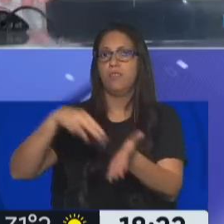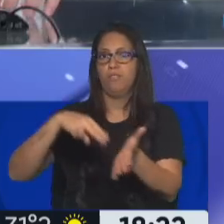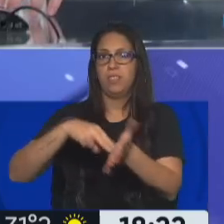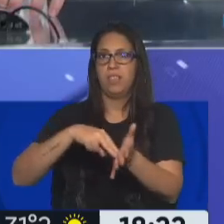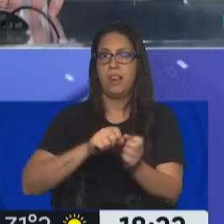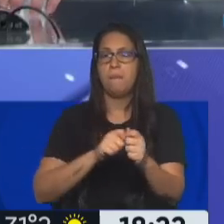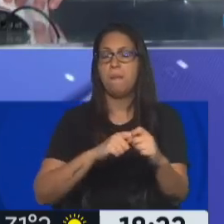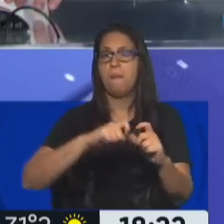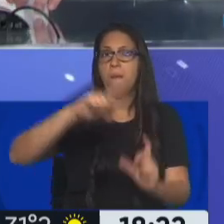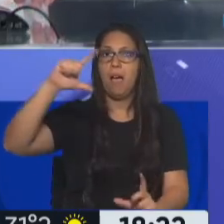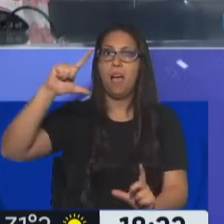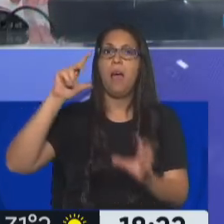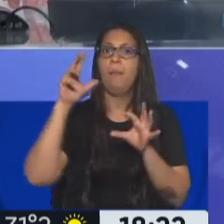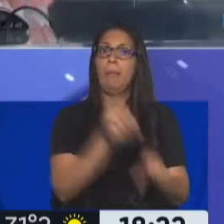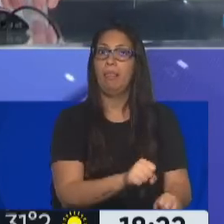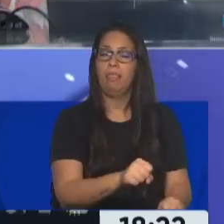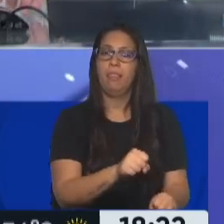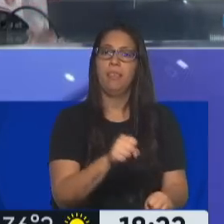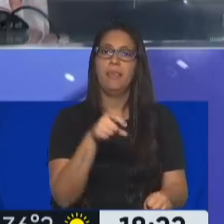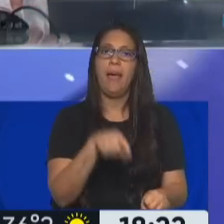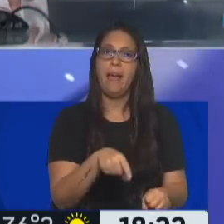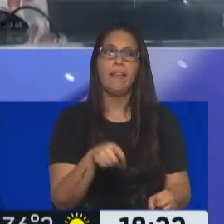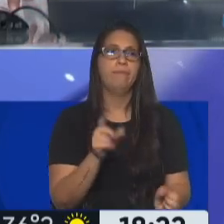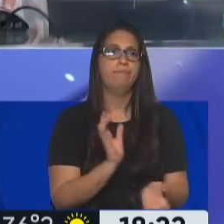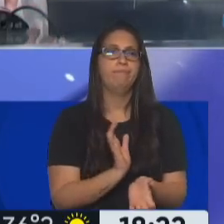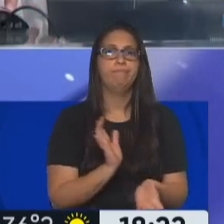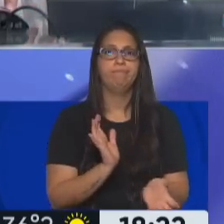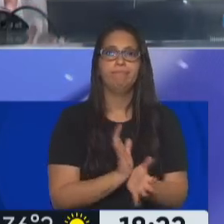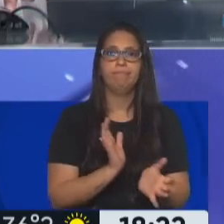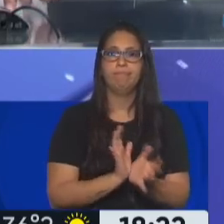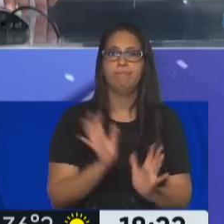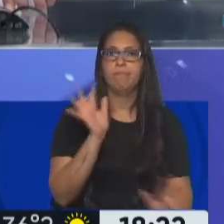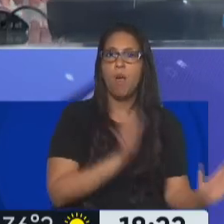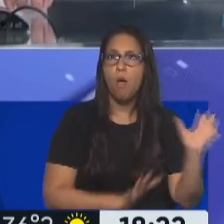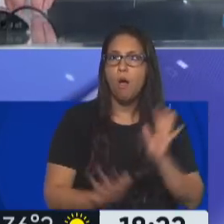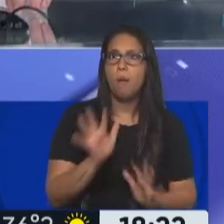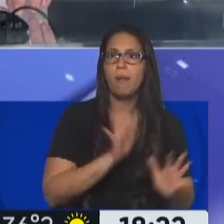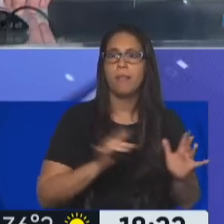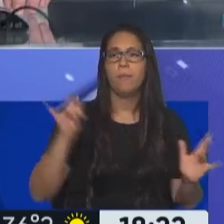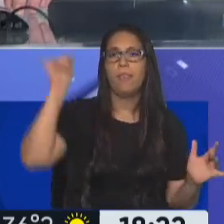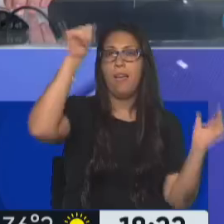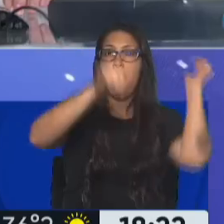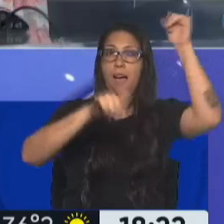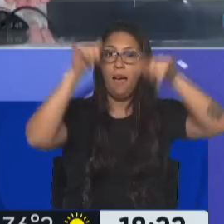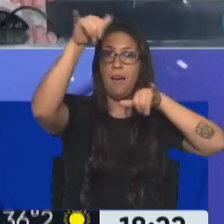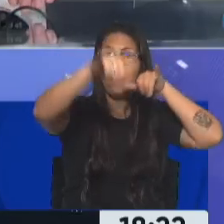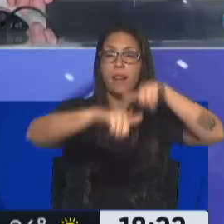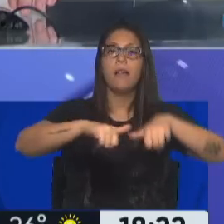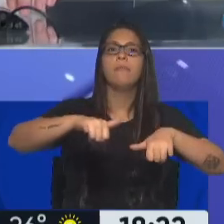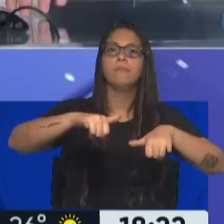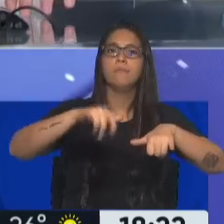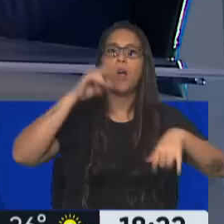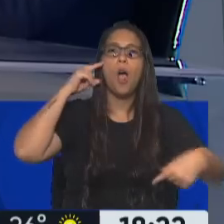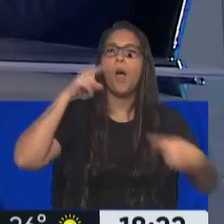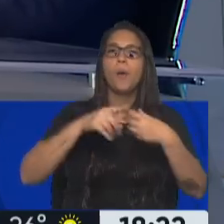entonces, y se han cometido una serie de operativos aéreos que tuvieron como